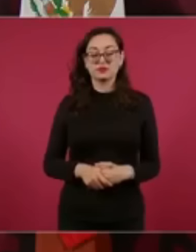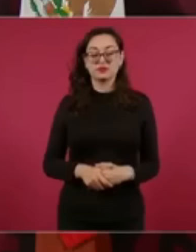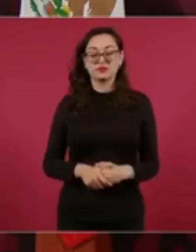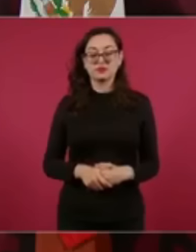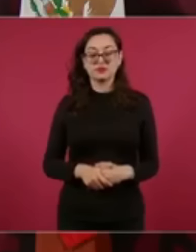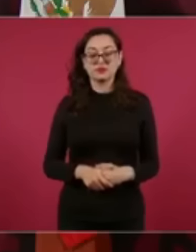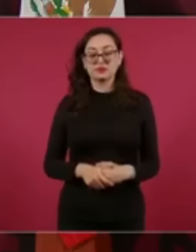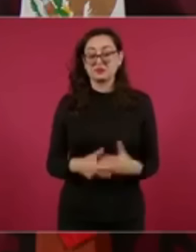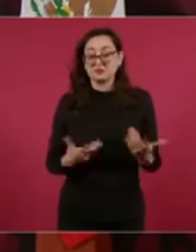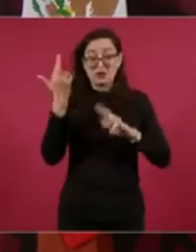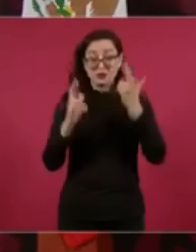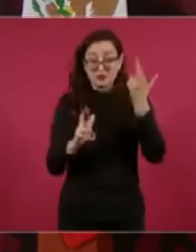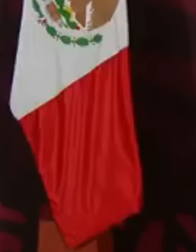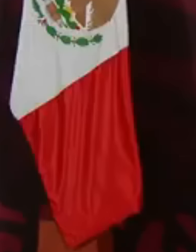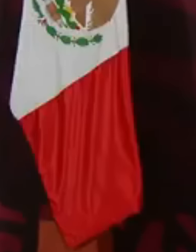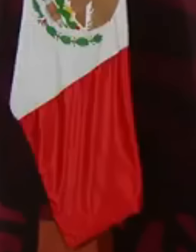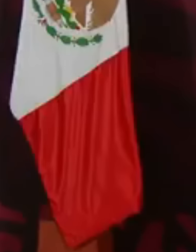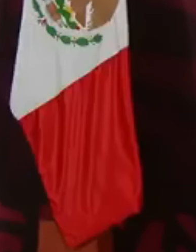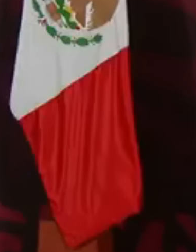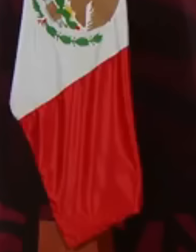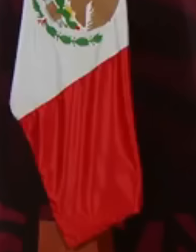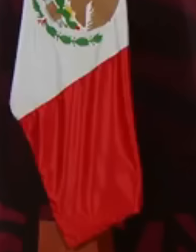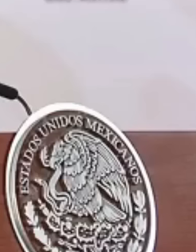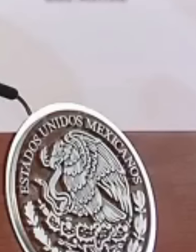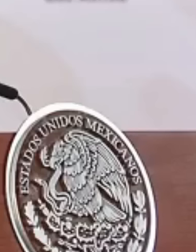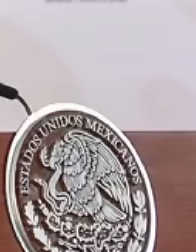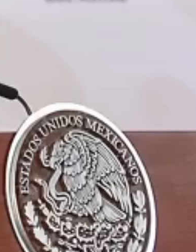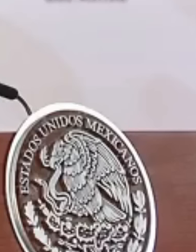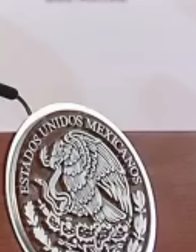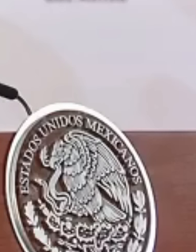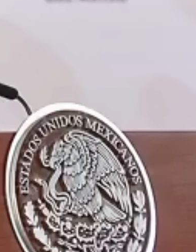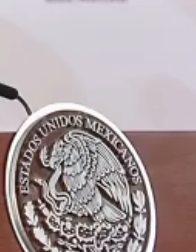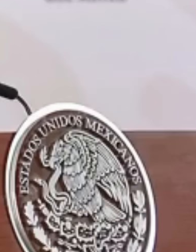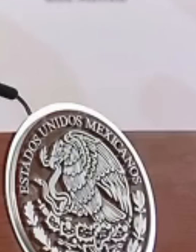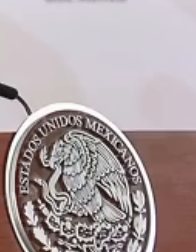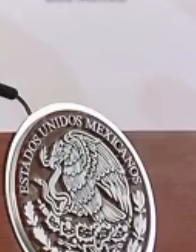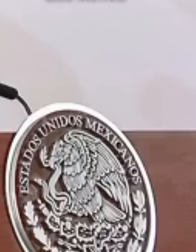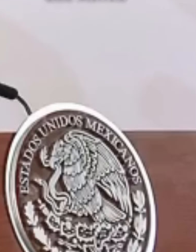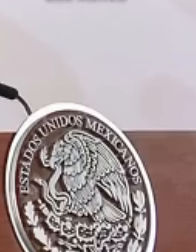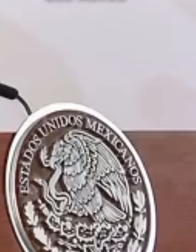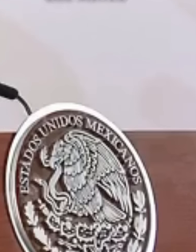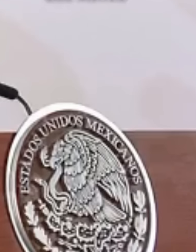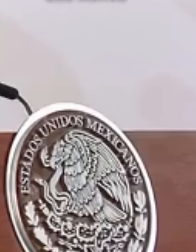aquí está la historia. Entonces, para transformar, sí, hay que apoyarse